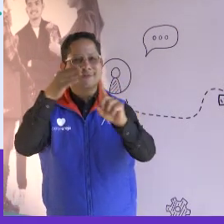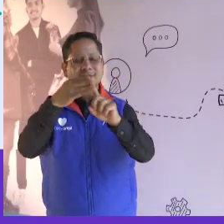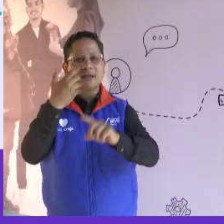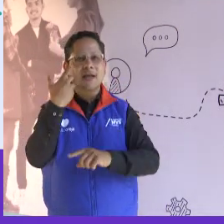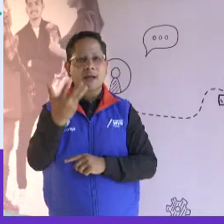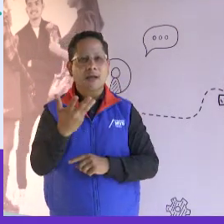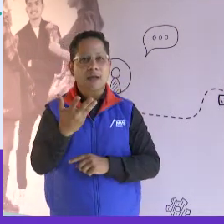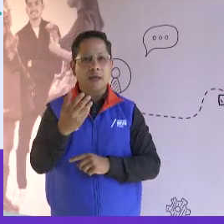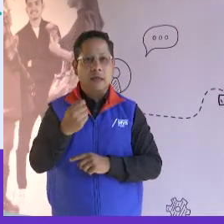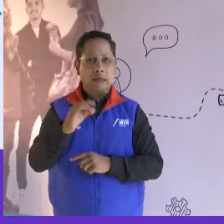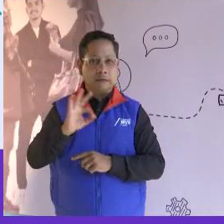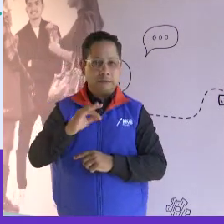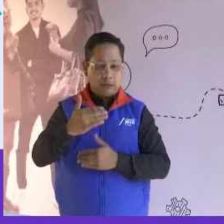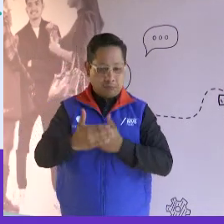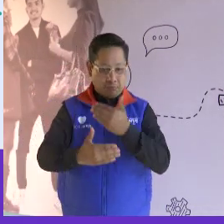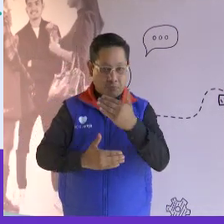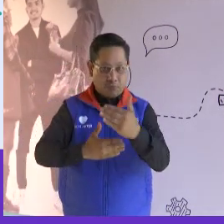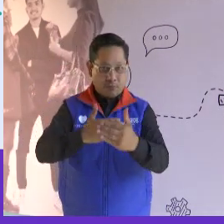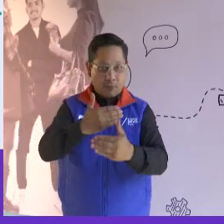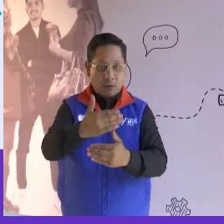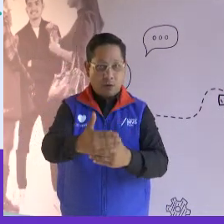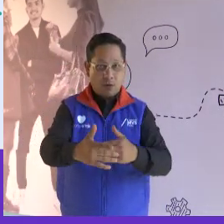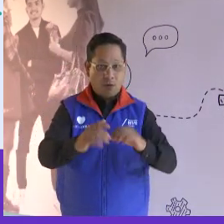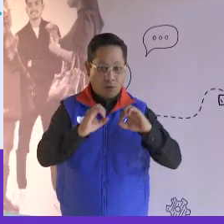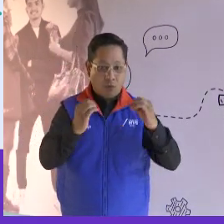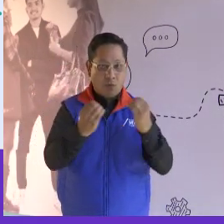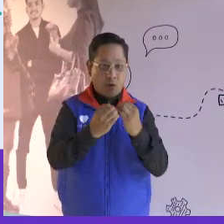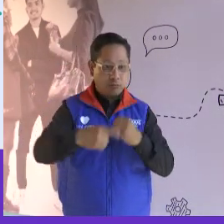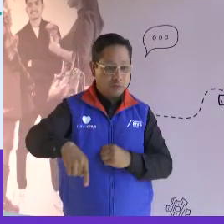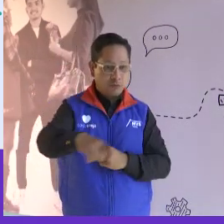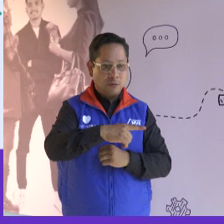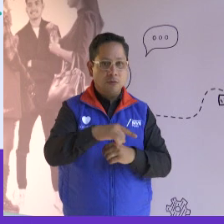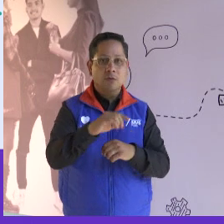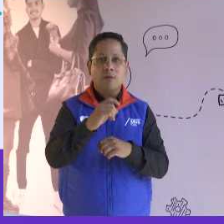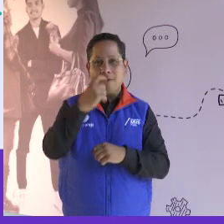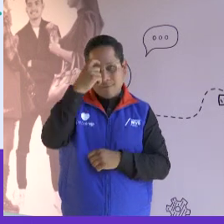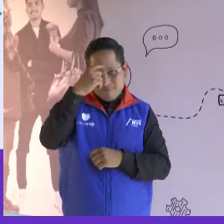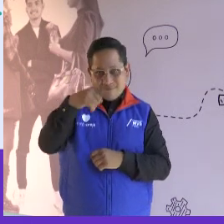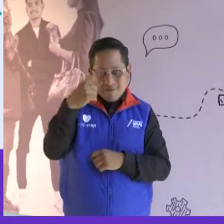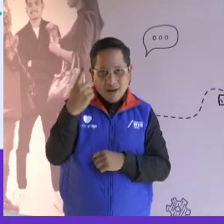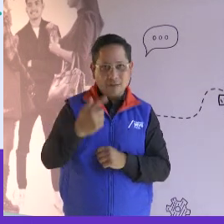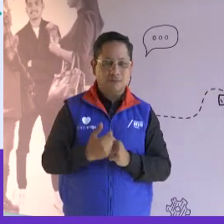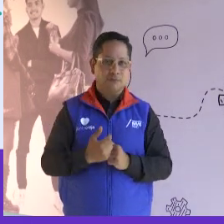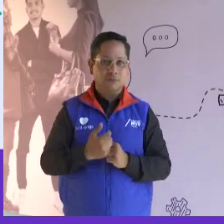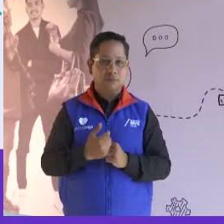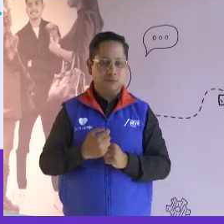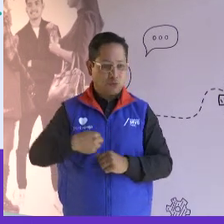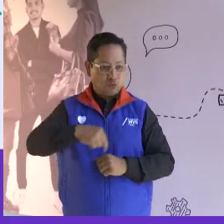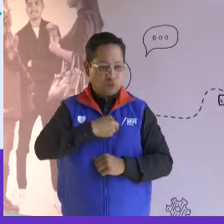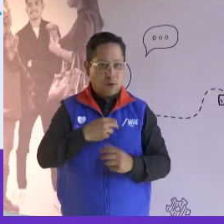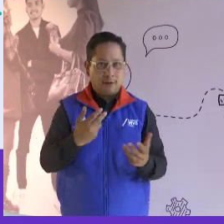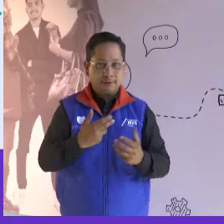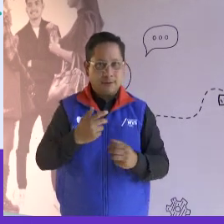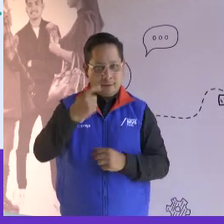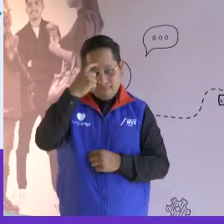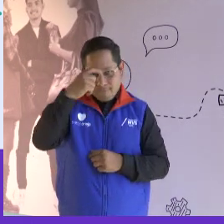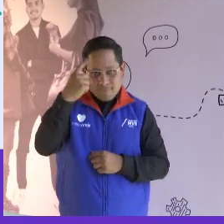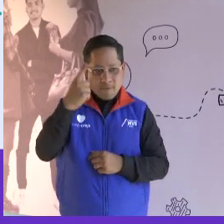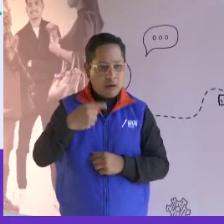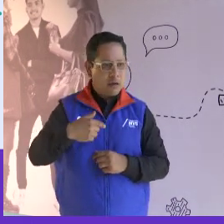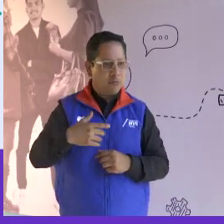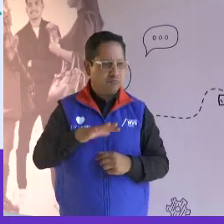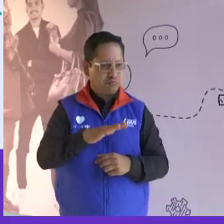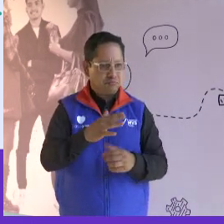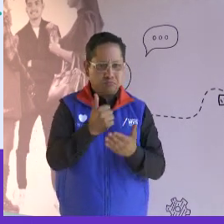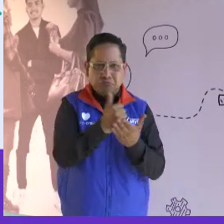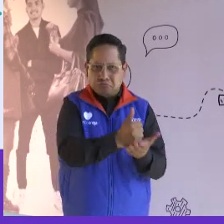simplificar los procesos de las organizaciones con quienes colaboramos como donantes, ¿no? Por medio de una colaboración más integral,